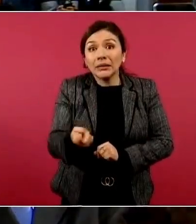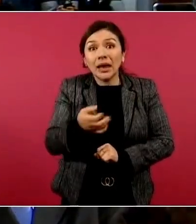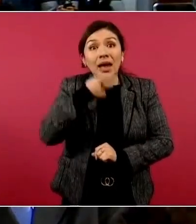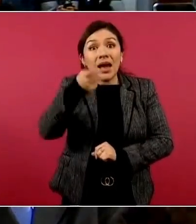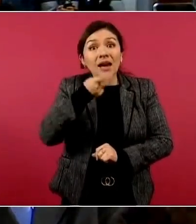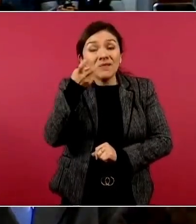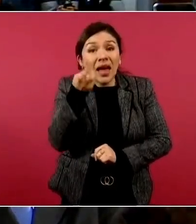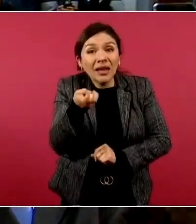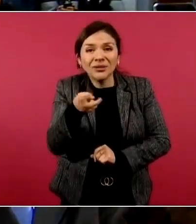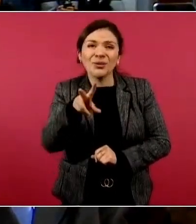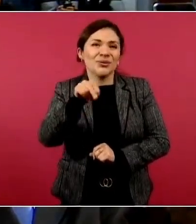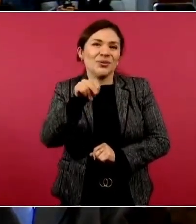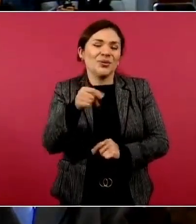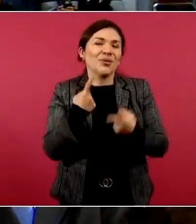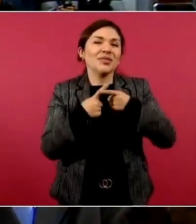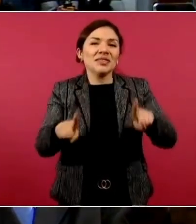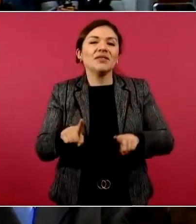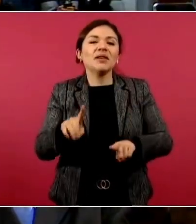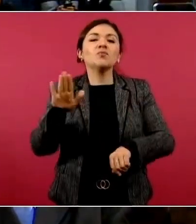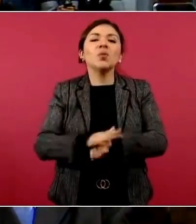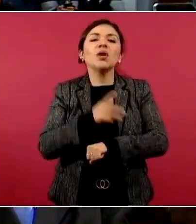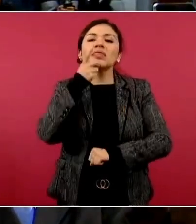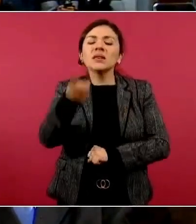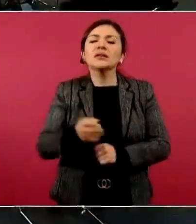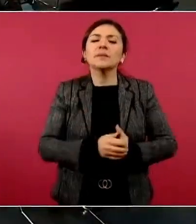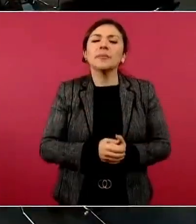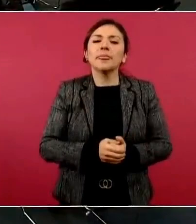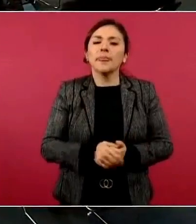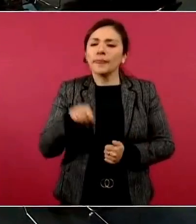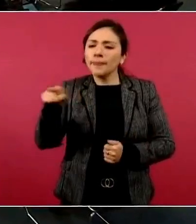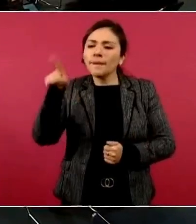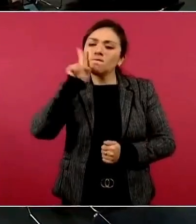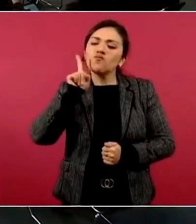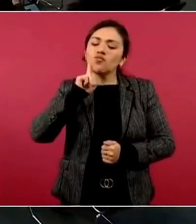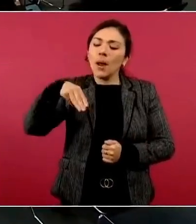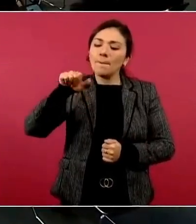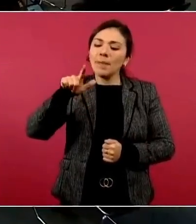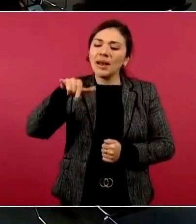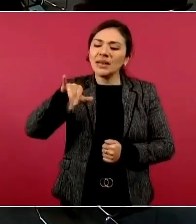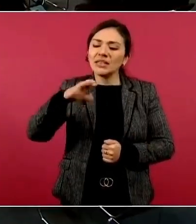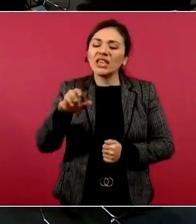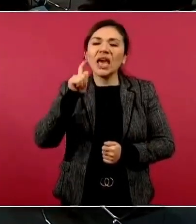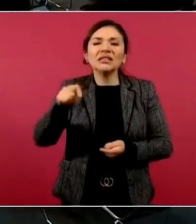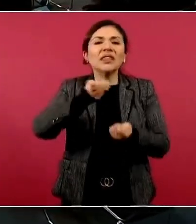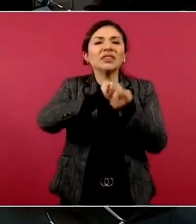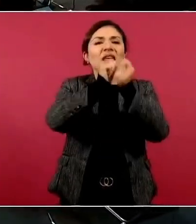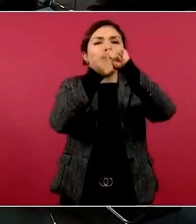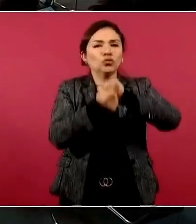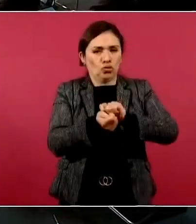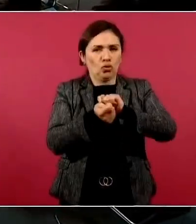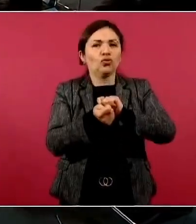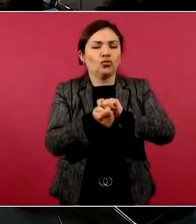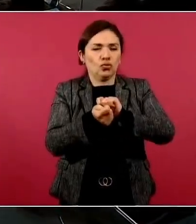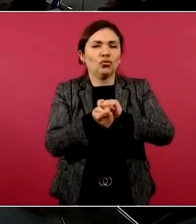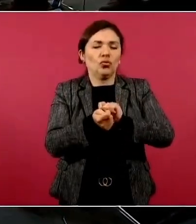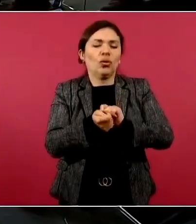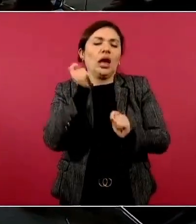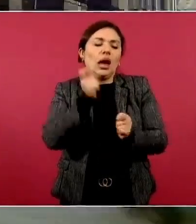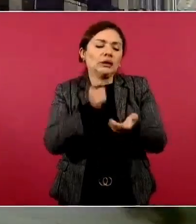porque le dijo Malinche, Malinche debe ser una traducción, según lo que leímos,